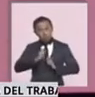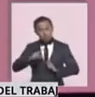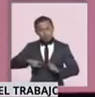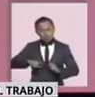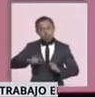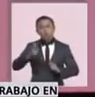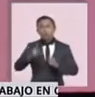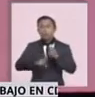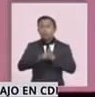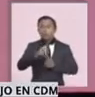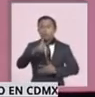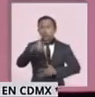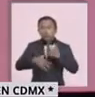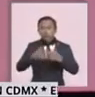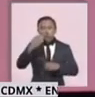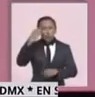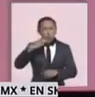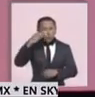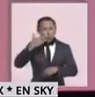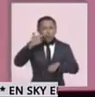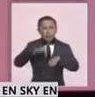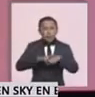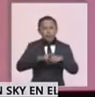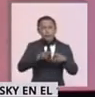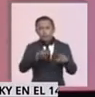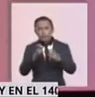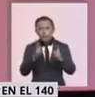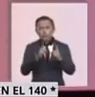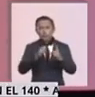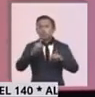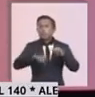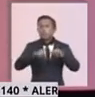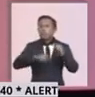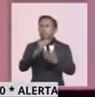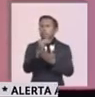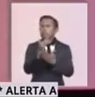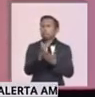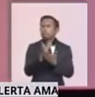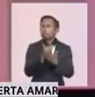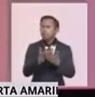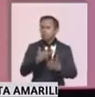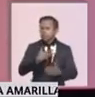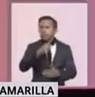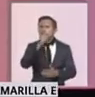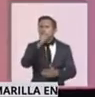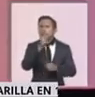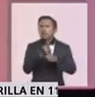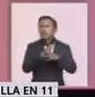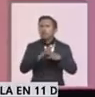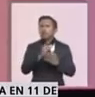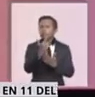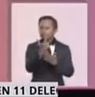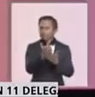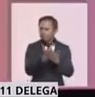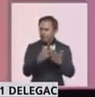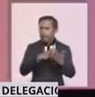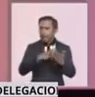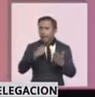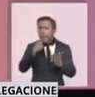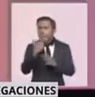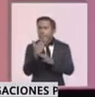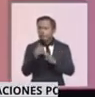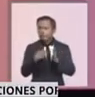pasó a un segundo plano y ahora es eso, ¿no? El gran asunto. Sí, yo creo que esto no para, es como medir el efecto del debate,